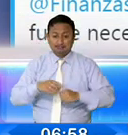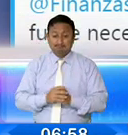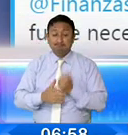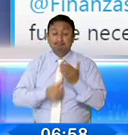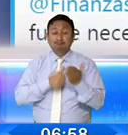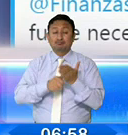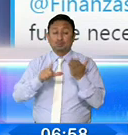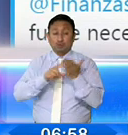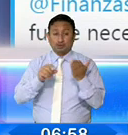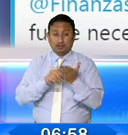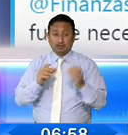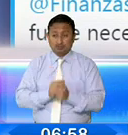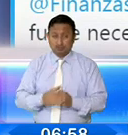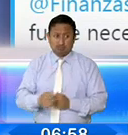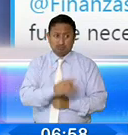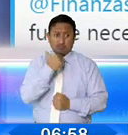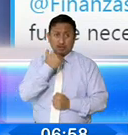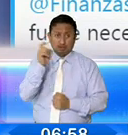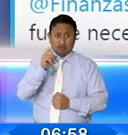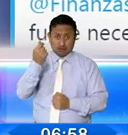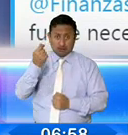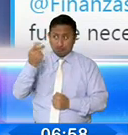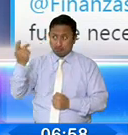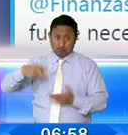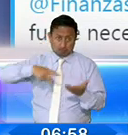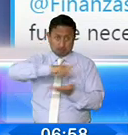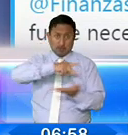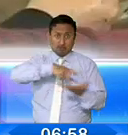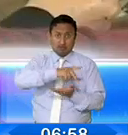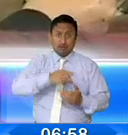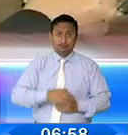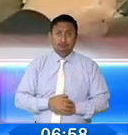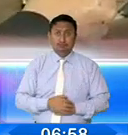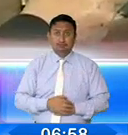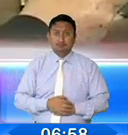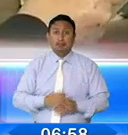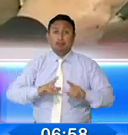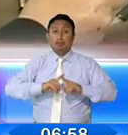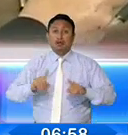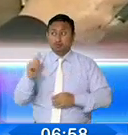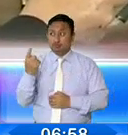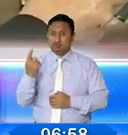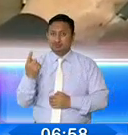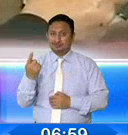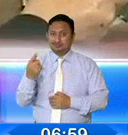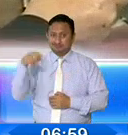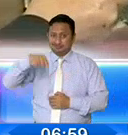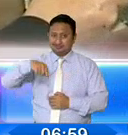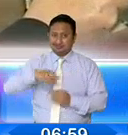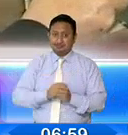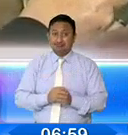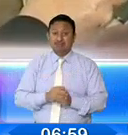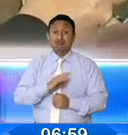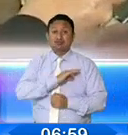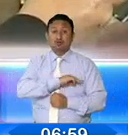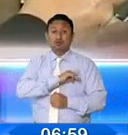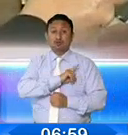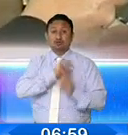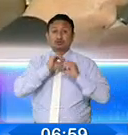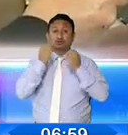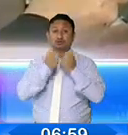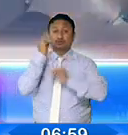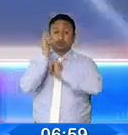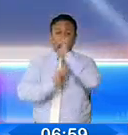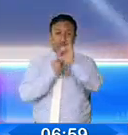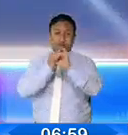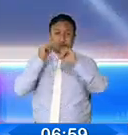requerimientos de recursos, si fuese necesario, aclaró. Pero no fue el único. En esa misma línea, la misión de observadores internacionales de la